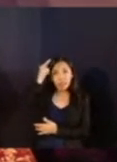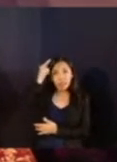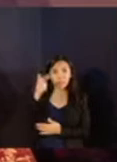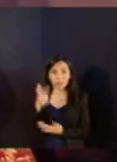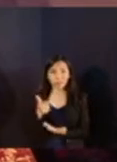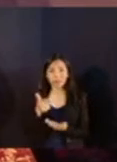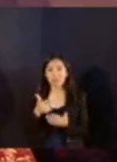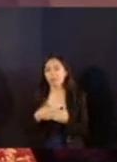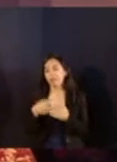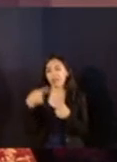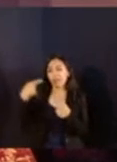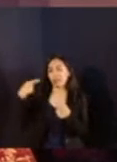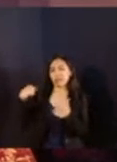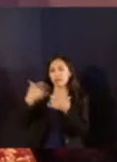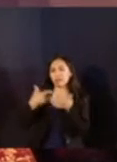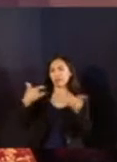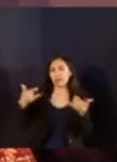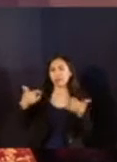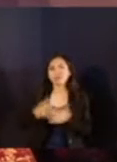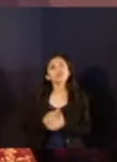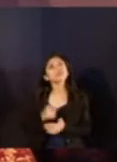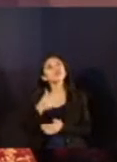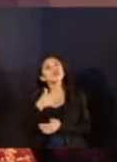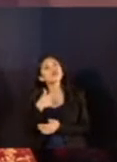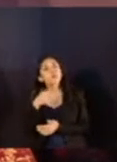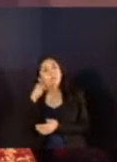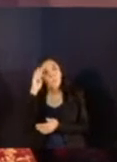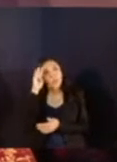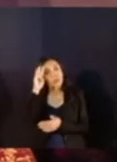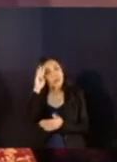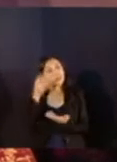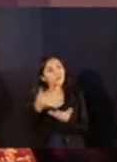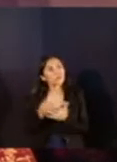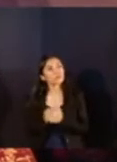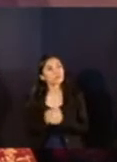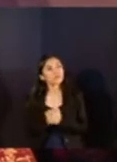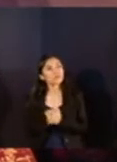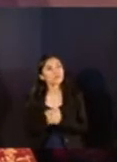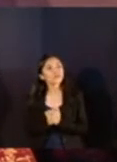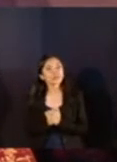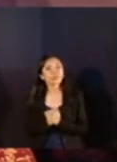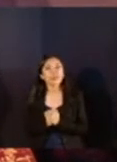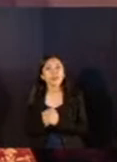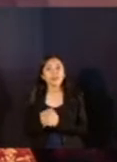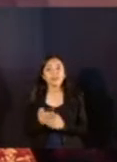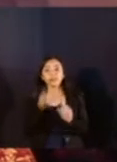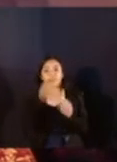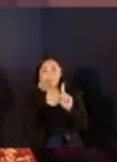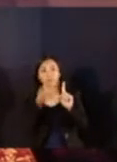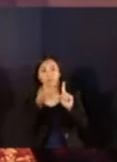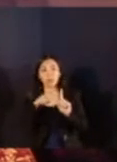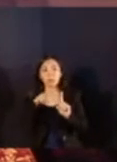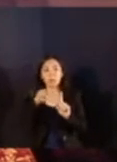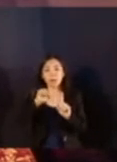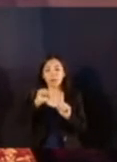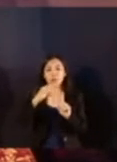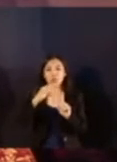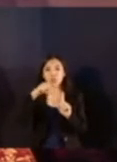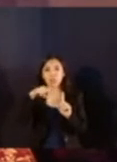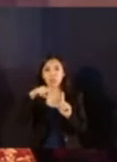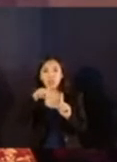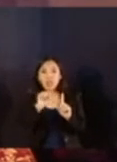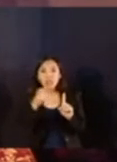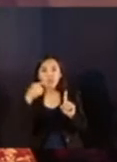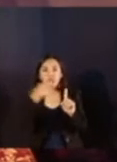Entonces, yo digo, la dimensión de José Vasconcelos está en haberse